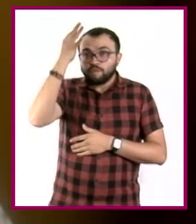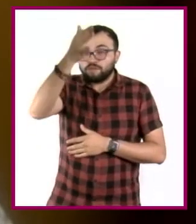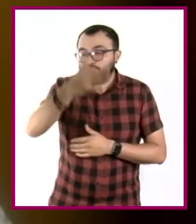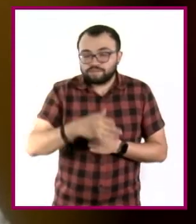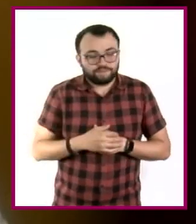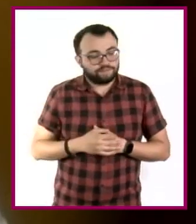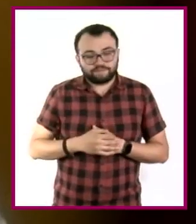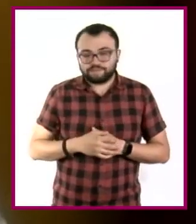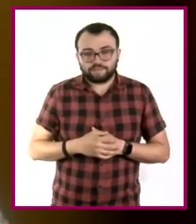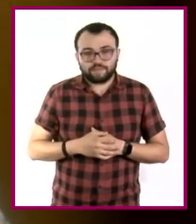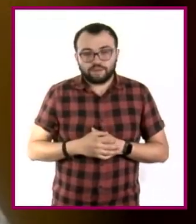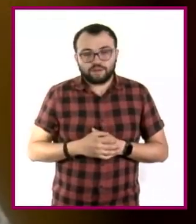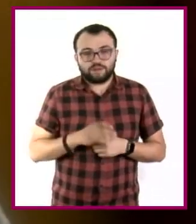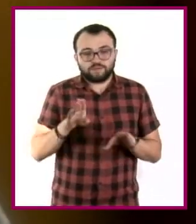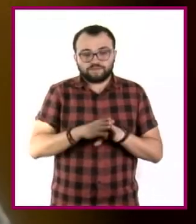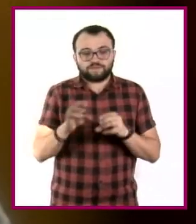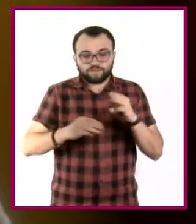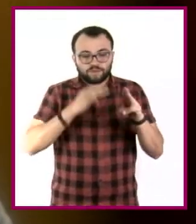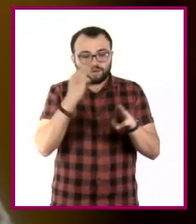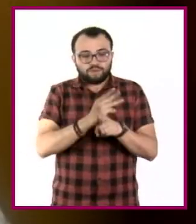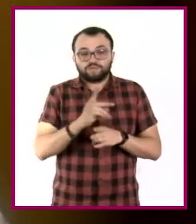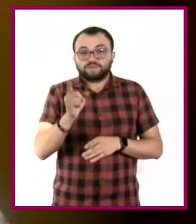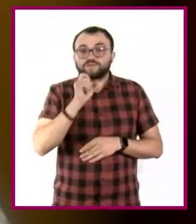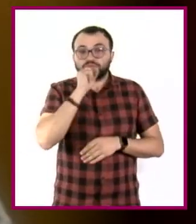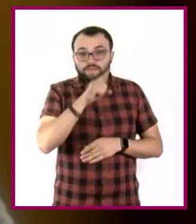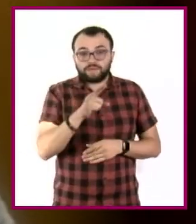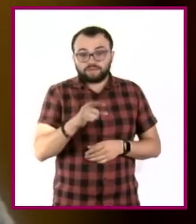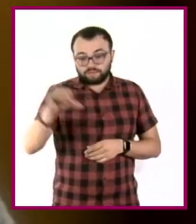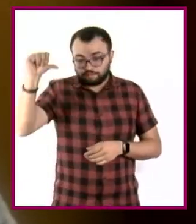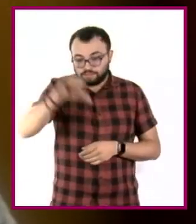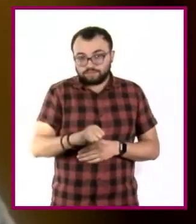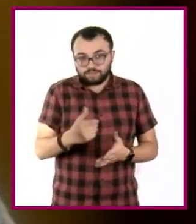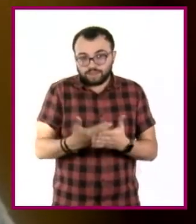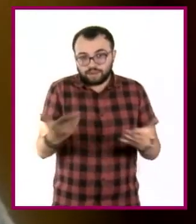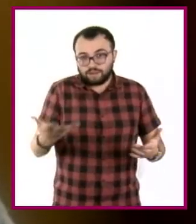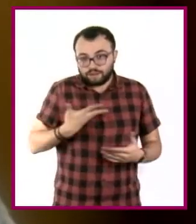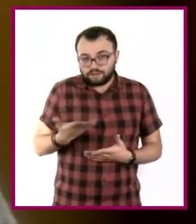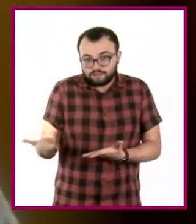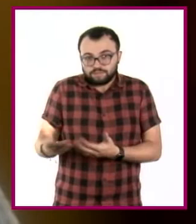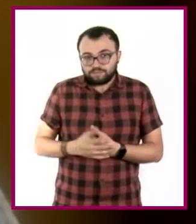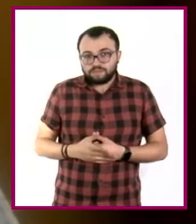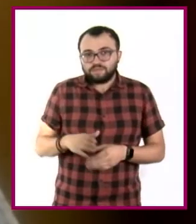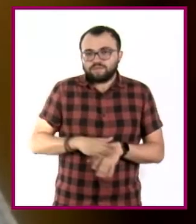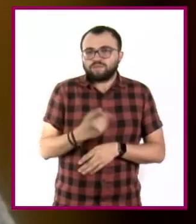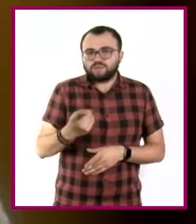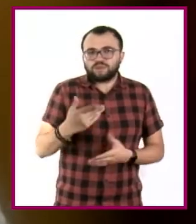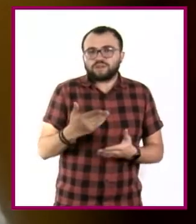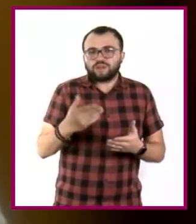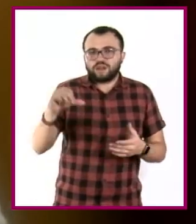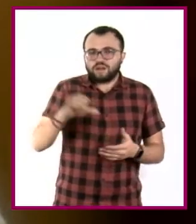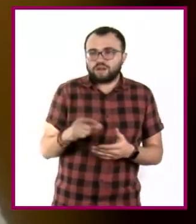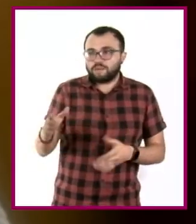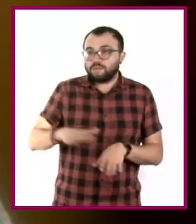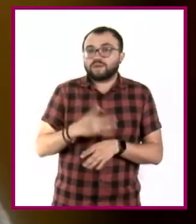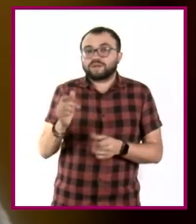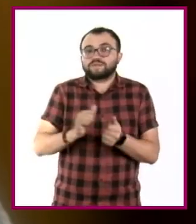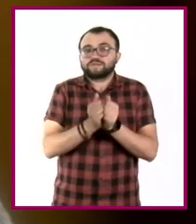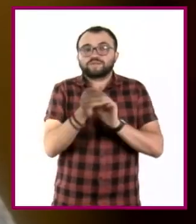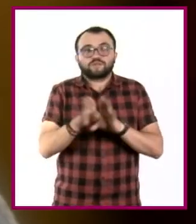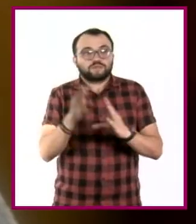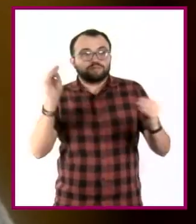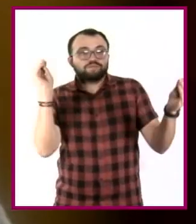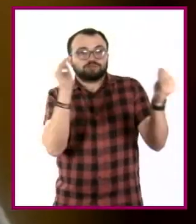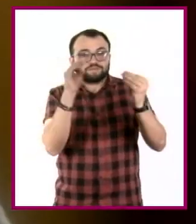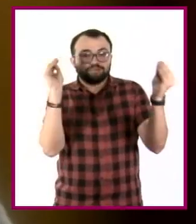de la humanidad, sino son el presente. Y son el presente porque están construyendo, están debatiendo,